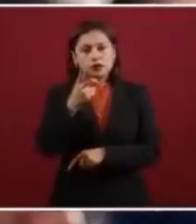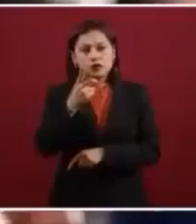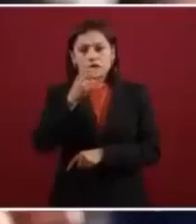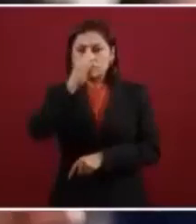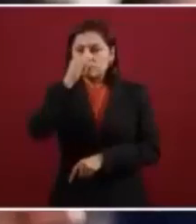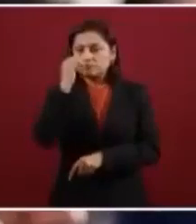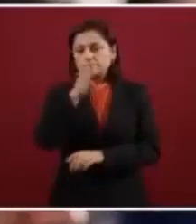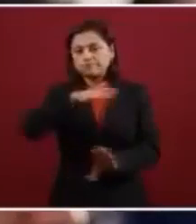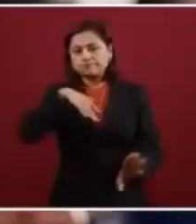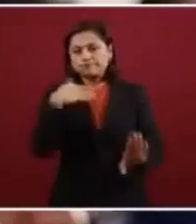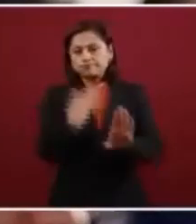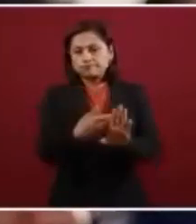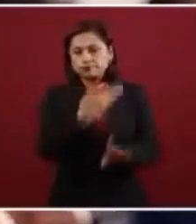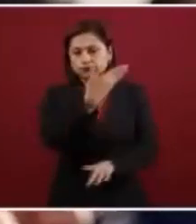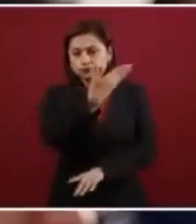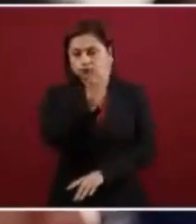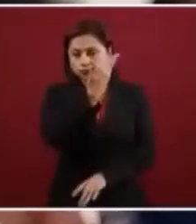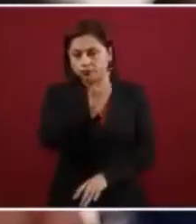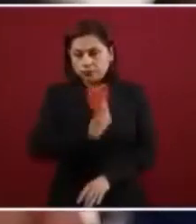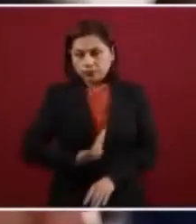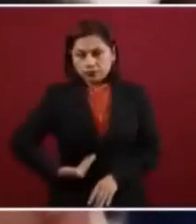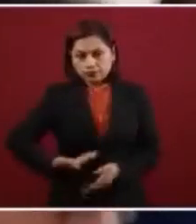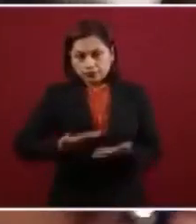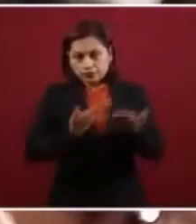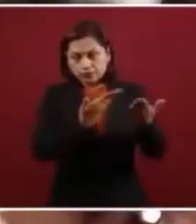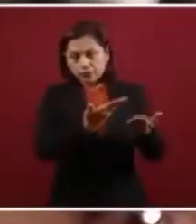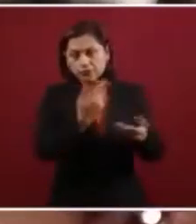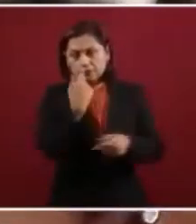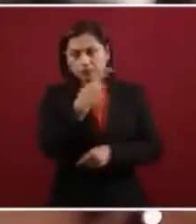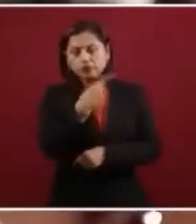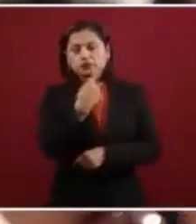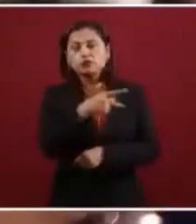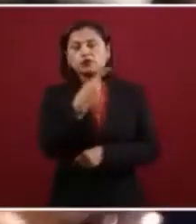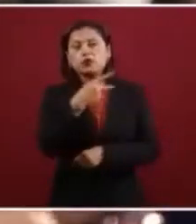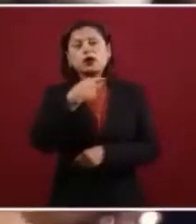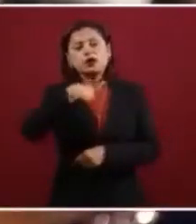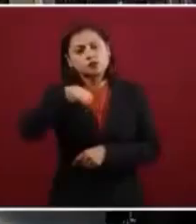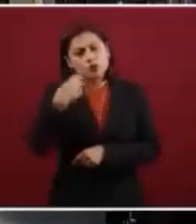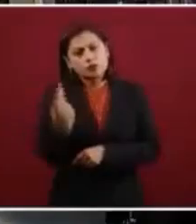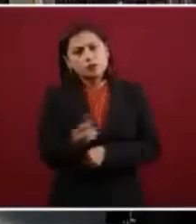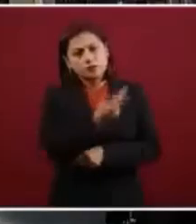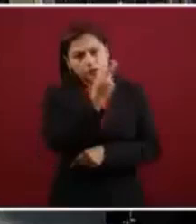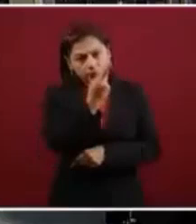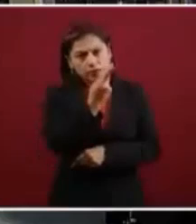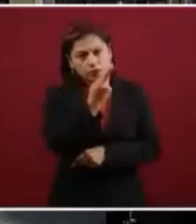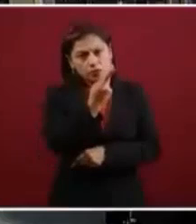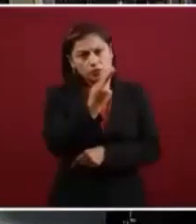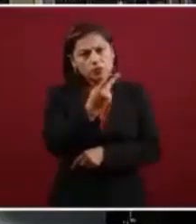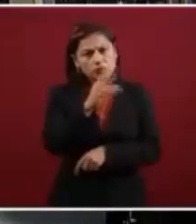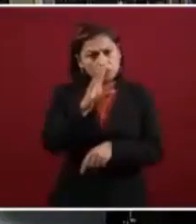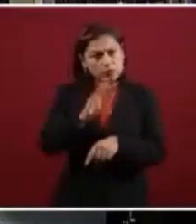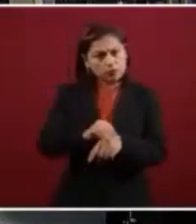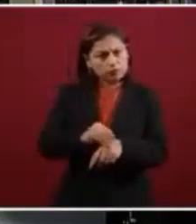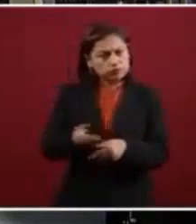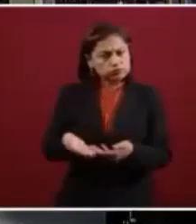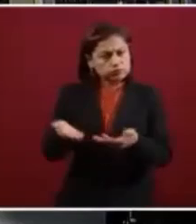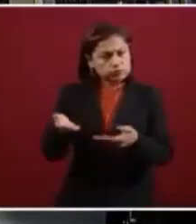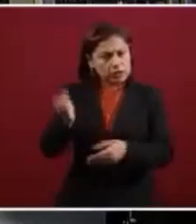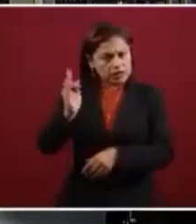investidura presidencial de México. Quisiera, mi pregunta es si se permitirán este tipo de expresiones